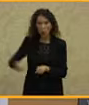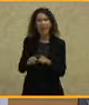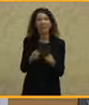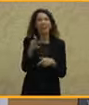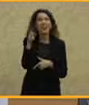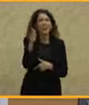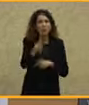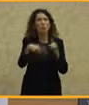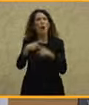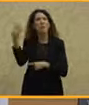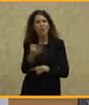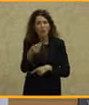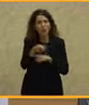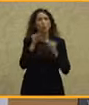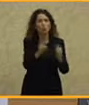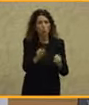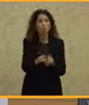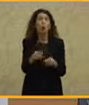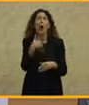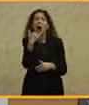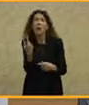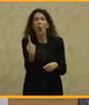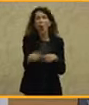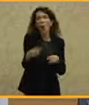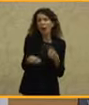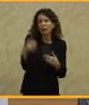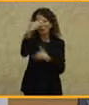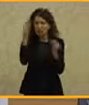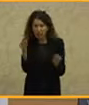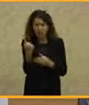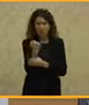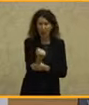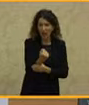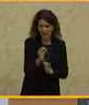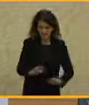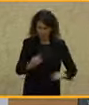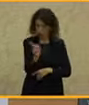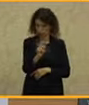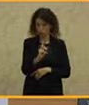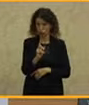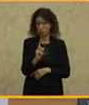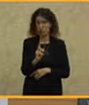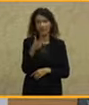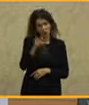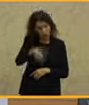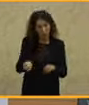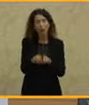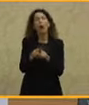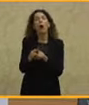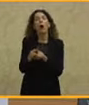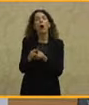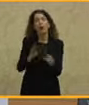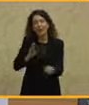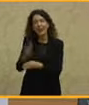de derechos y obligaciones, no un mero objeto de asistencia. Es fundamental invertir también en atención